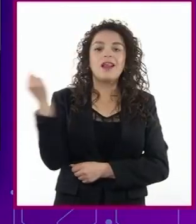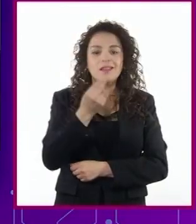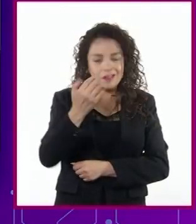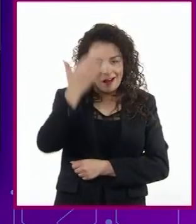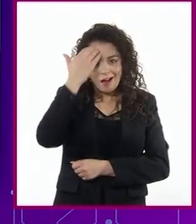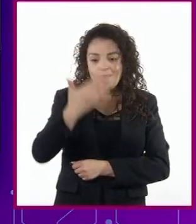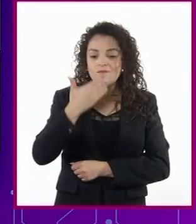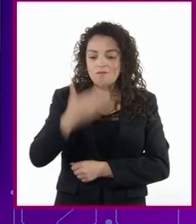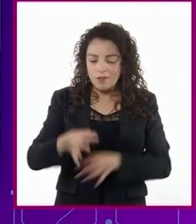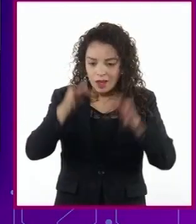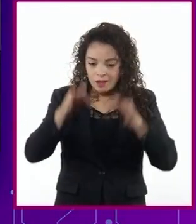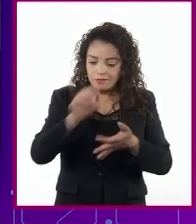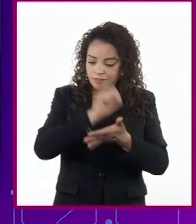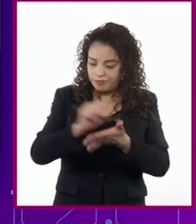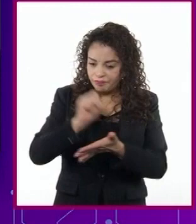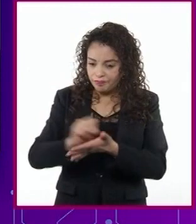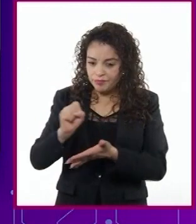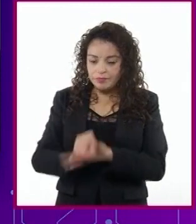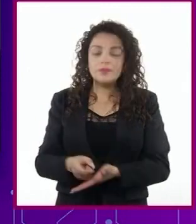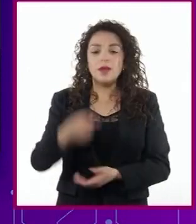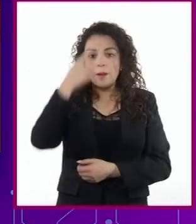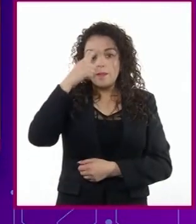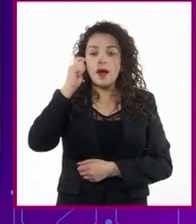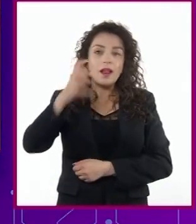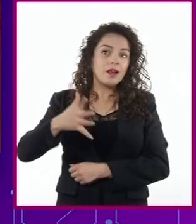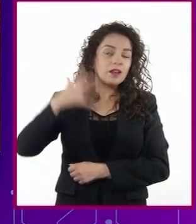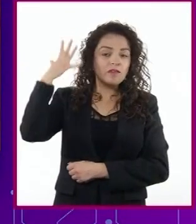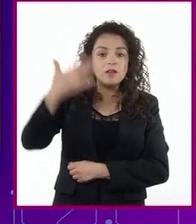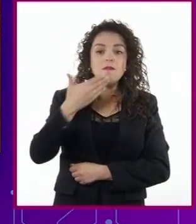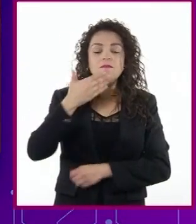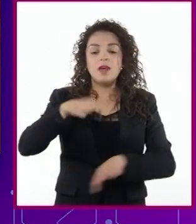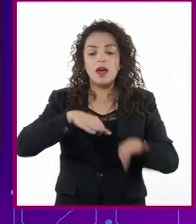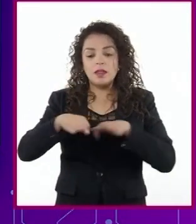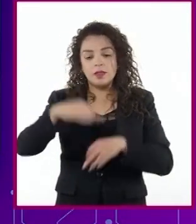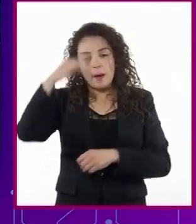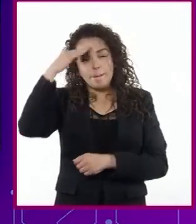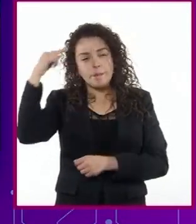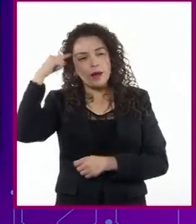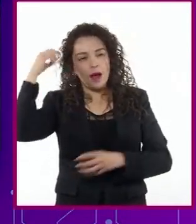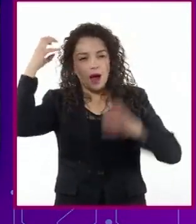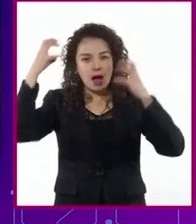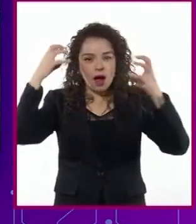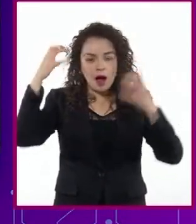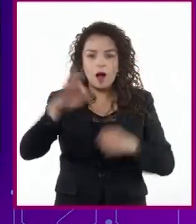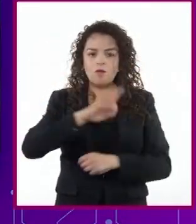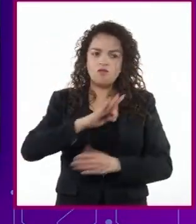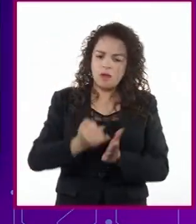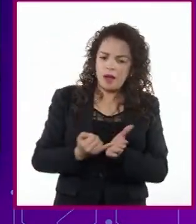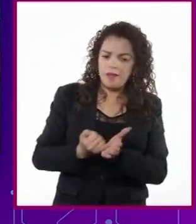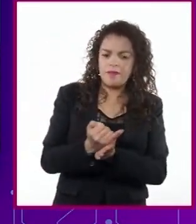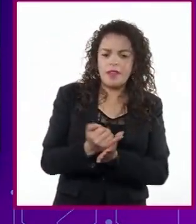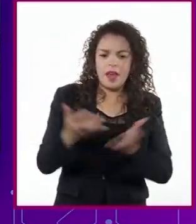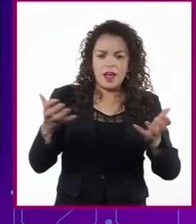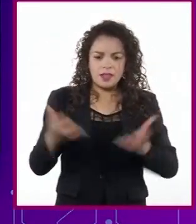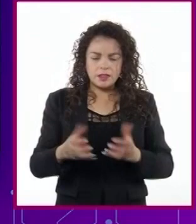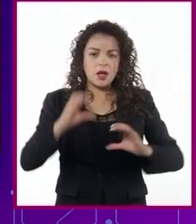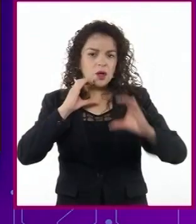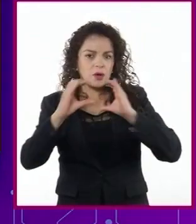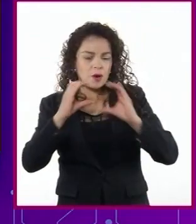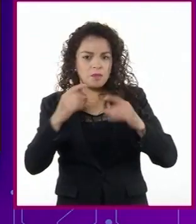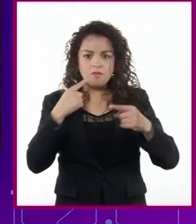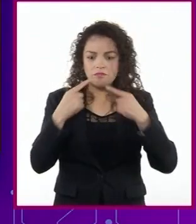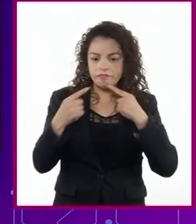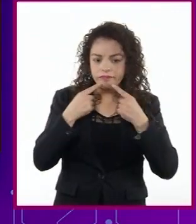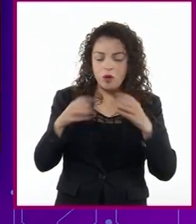y de una adecuada preparación para la vida activa, como el pensamiento crítico, la capacidad de tomar decisiones, la comunicación,